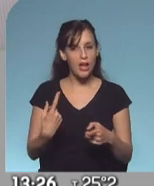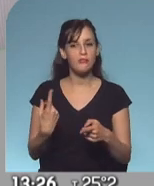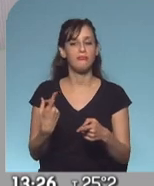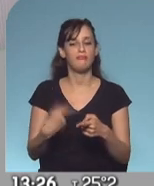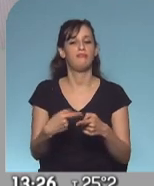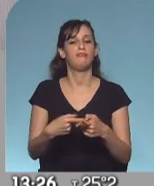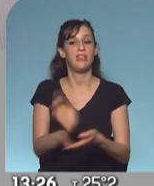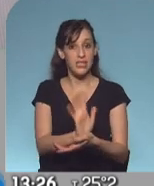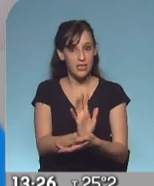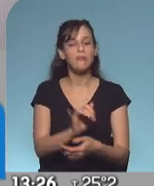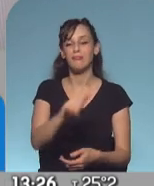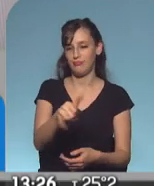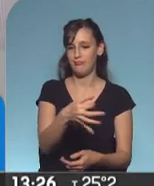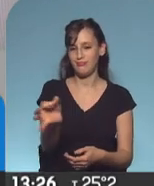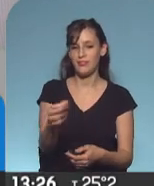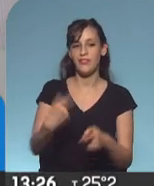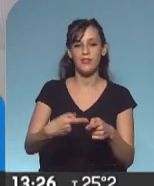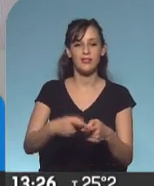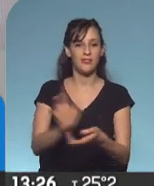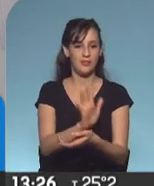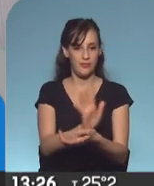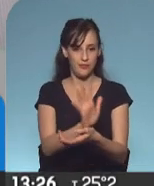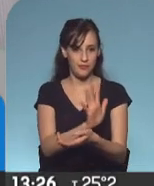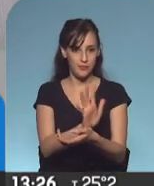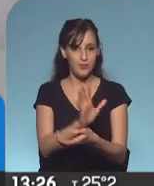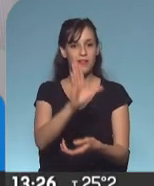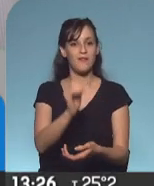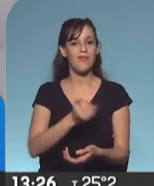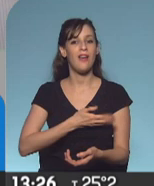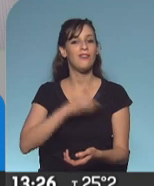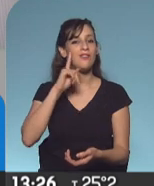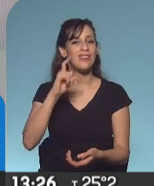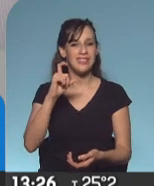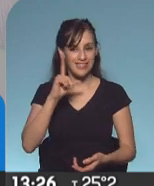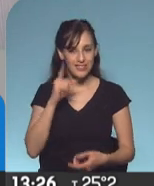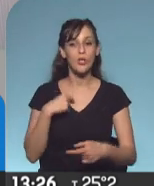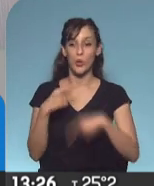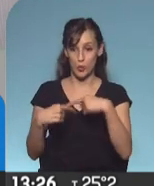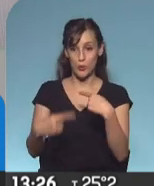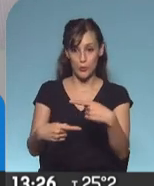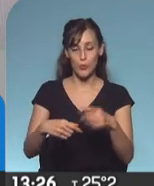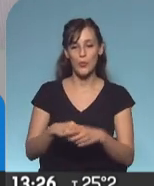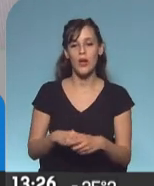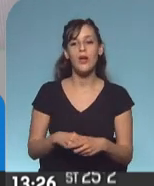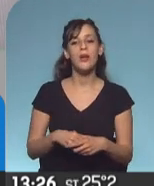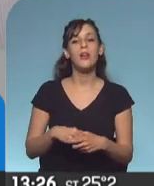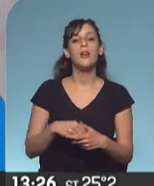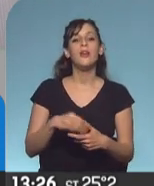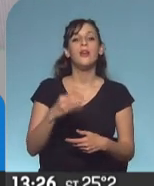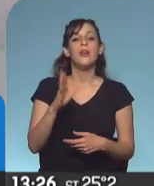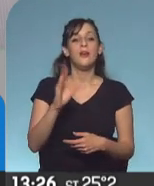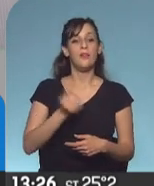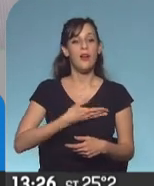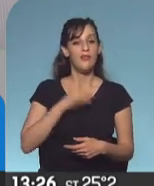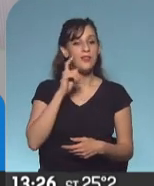Metámonos en el Festival de Cine Independiente de Buenos Aires, el Bafisi, que va a continuar hasta este domingo 28, y dentro del Bafisi, en el Baficito,